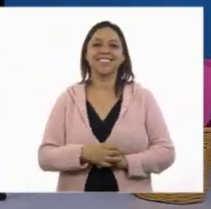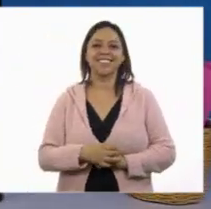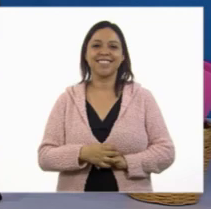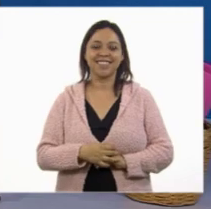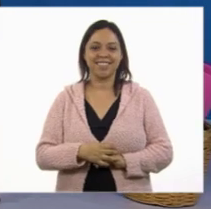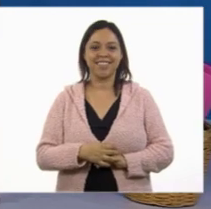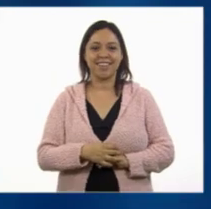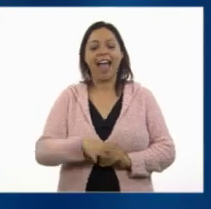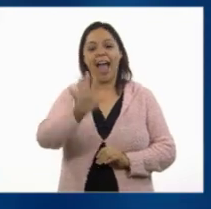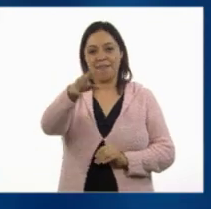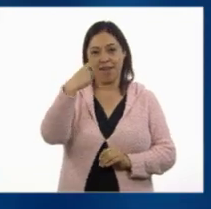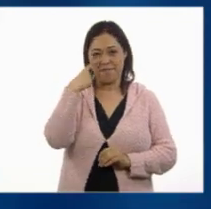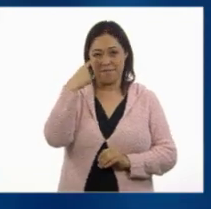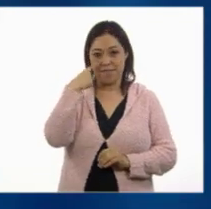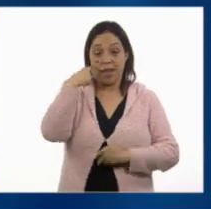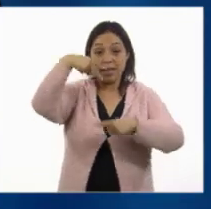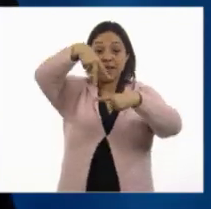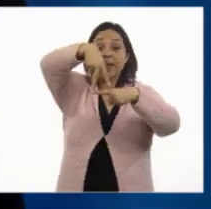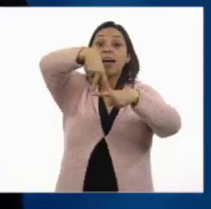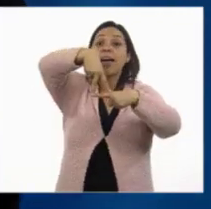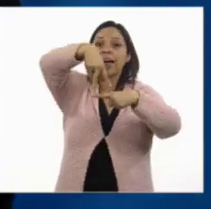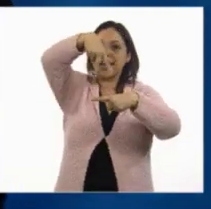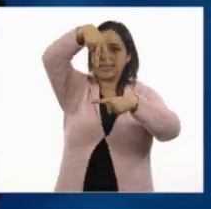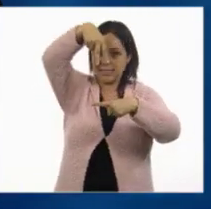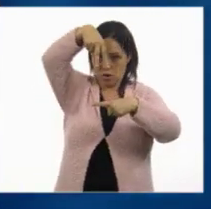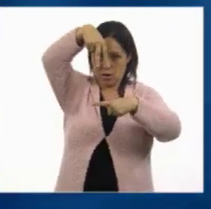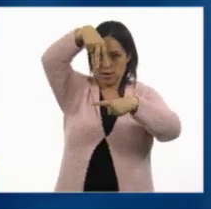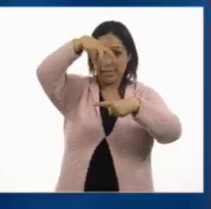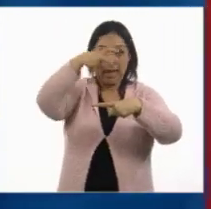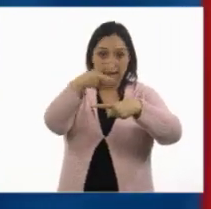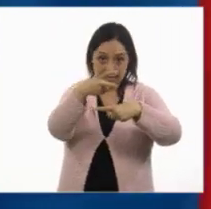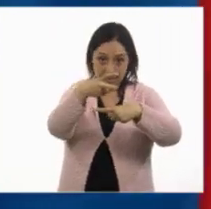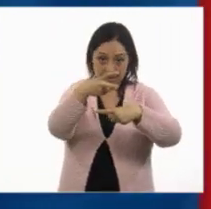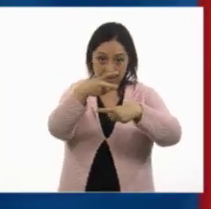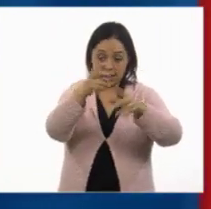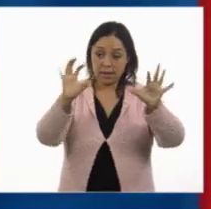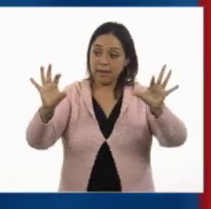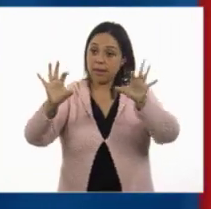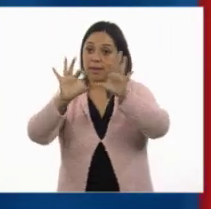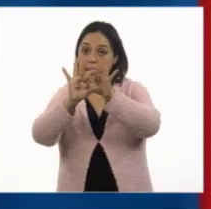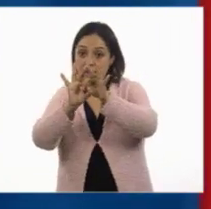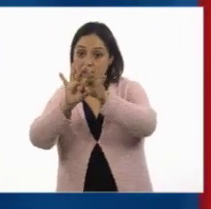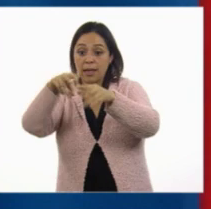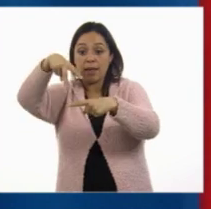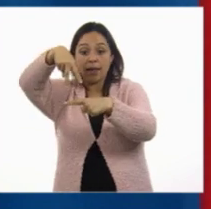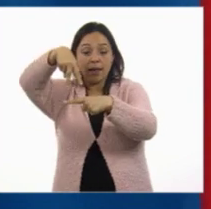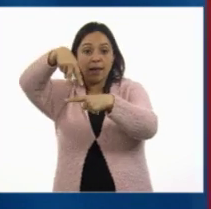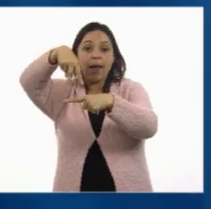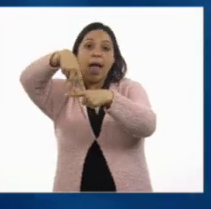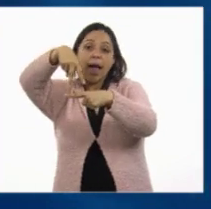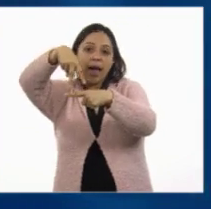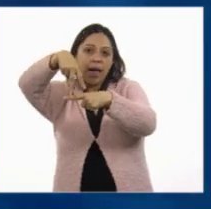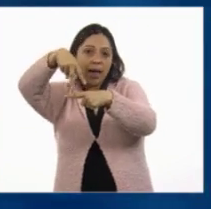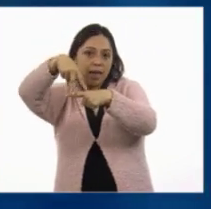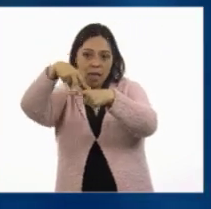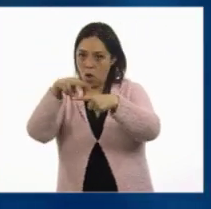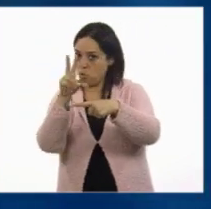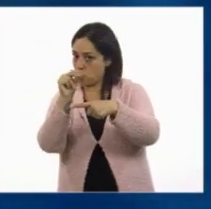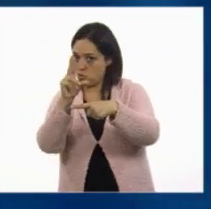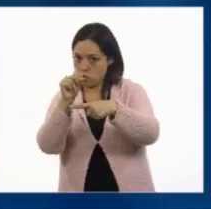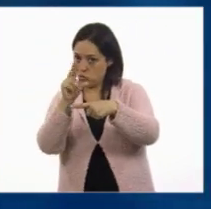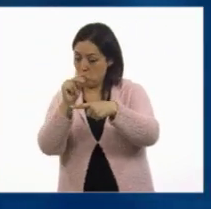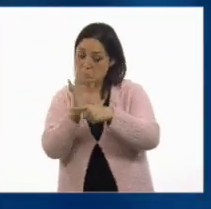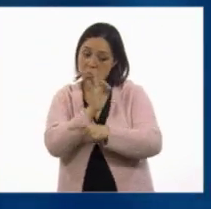mira, dices que es un triángulo isósceles, que no es un triángulo equilátero. O sea, que no es un triángulo, podría ser la